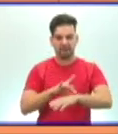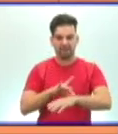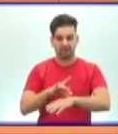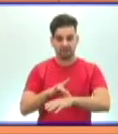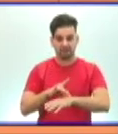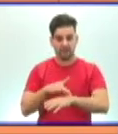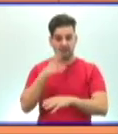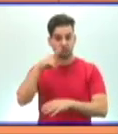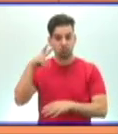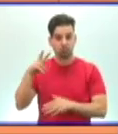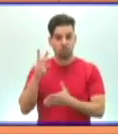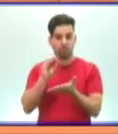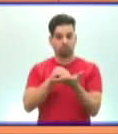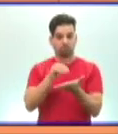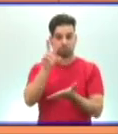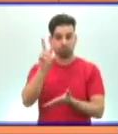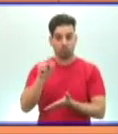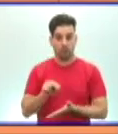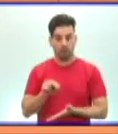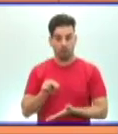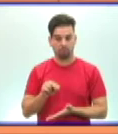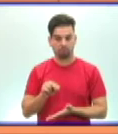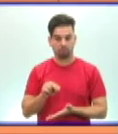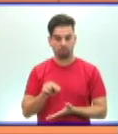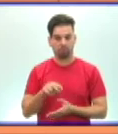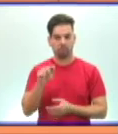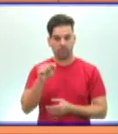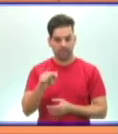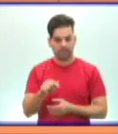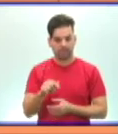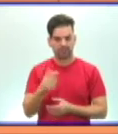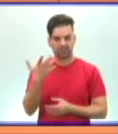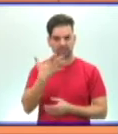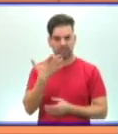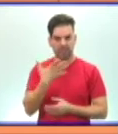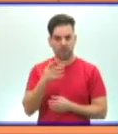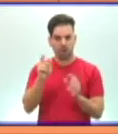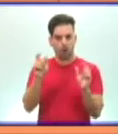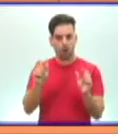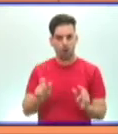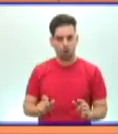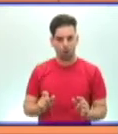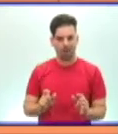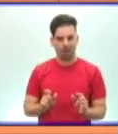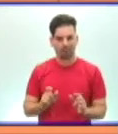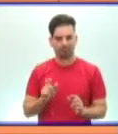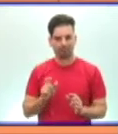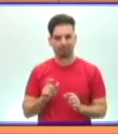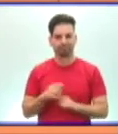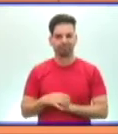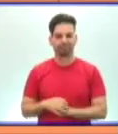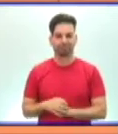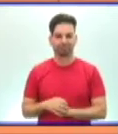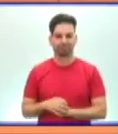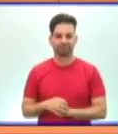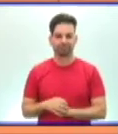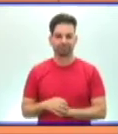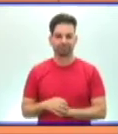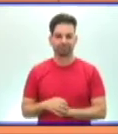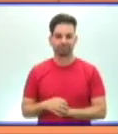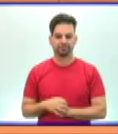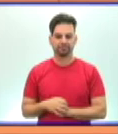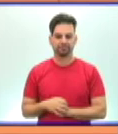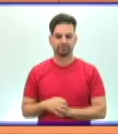nuevos hospederos. Y a partir de ahí, los humanos nos convertimos en víctimas de estas enfermedades.